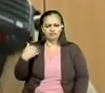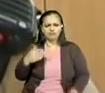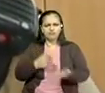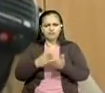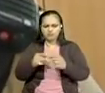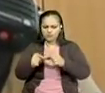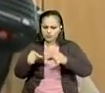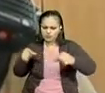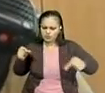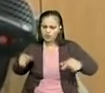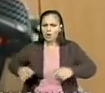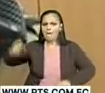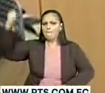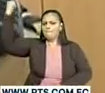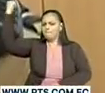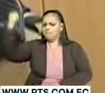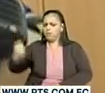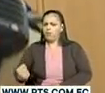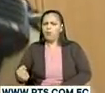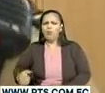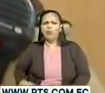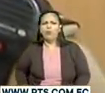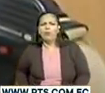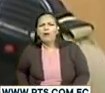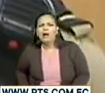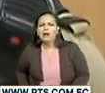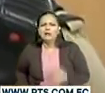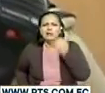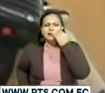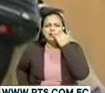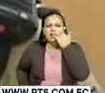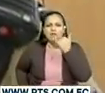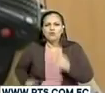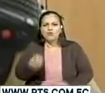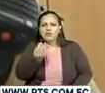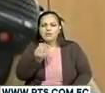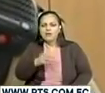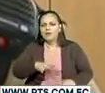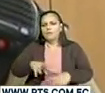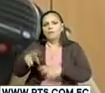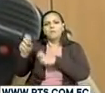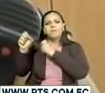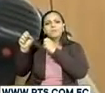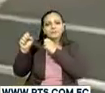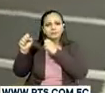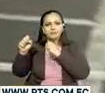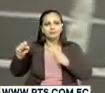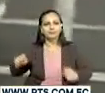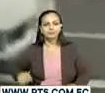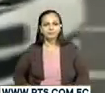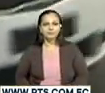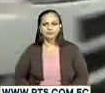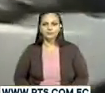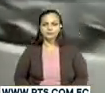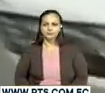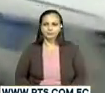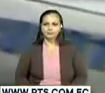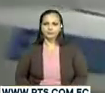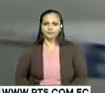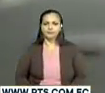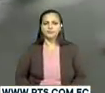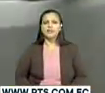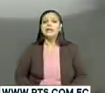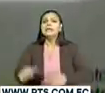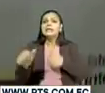había procedido a robar sus pertenencias. El teléfono celular y dinero en efectivo que poseía. Por fortuna, un